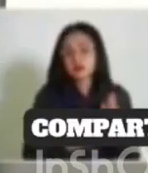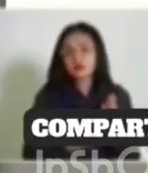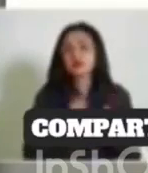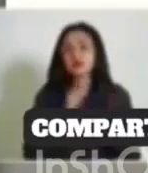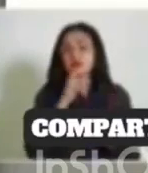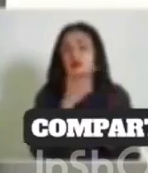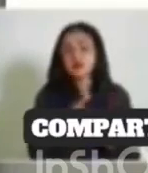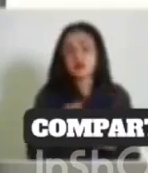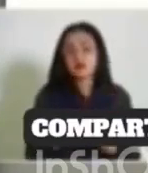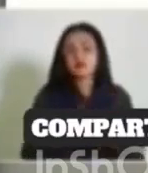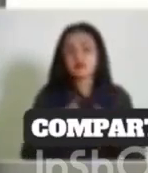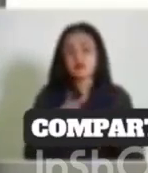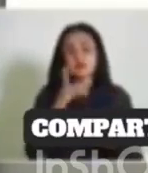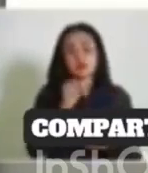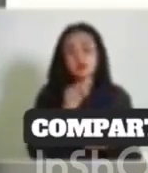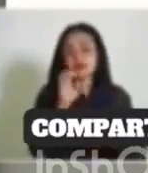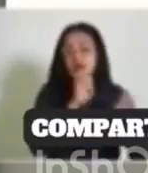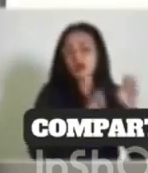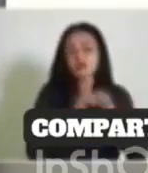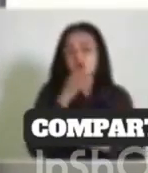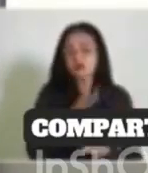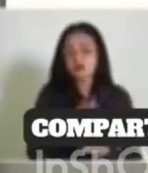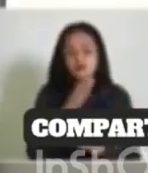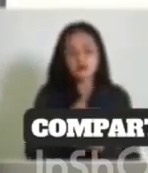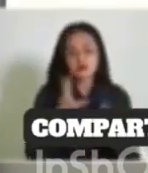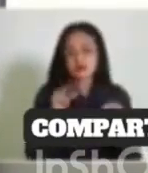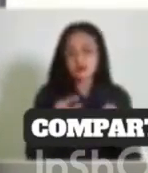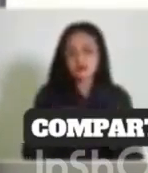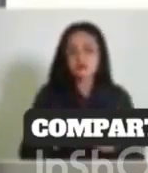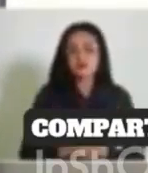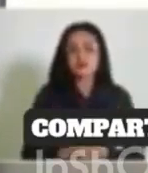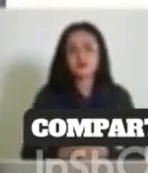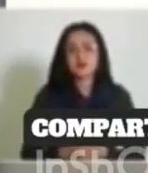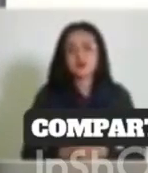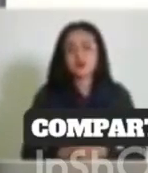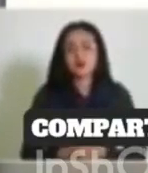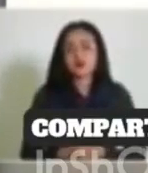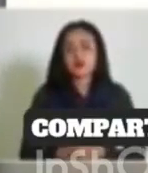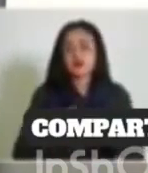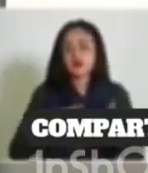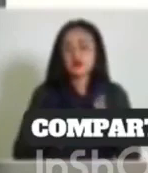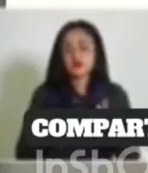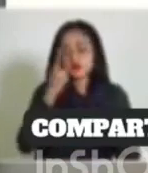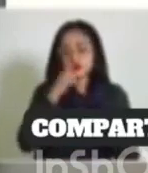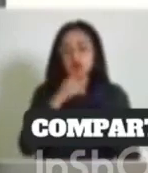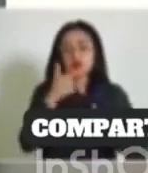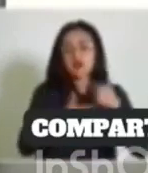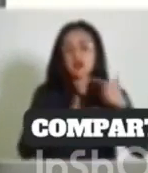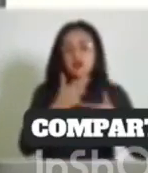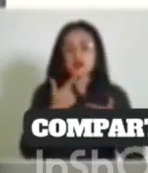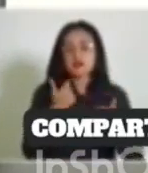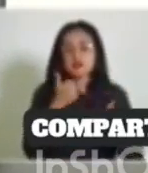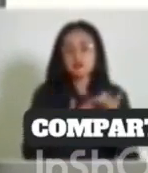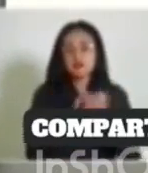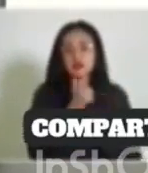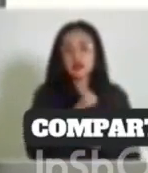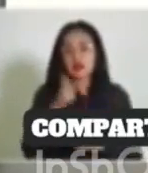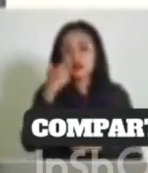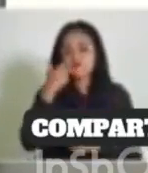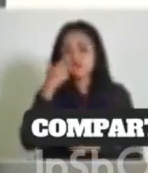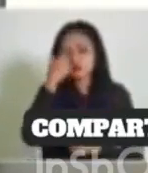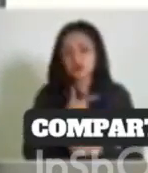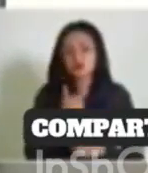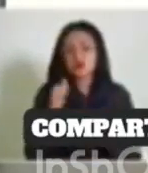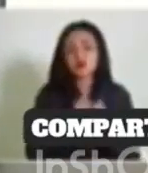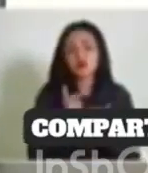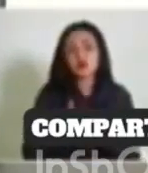servicio de restaurante, no de eventos sociales ni de celebraciones. El horario para gimnasio será de 6 de la mañana a 8 de la noche,